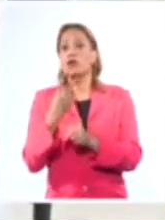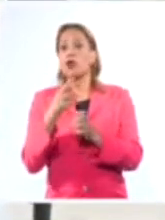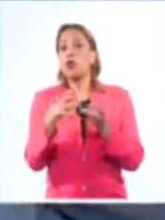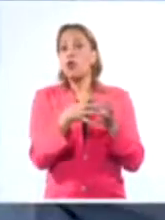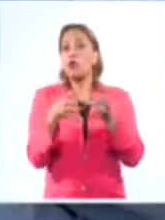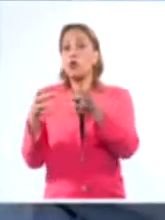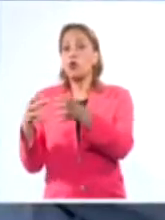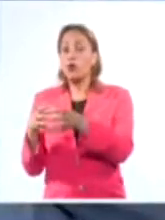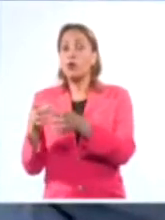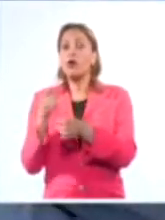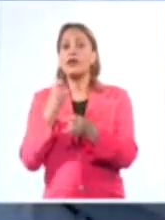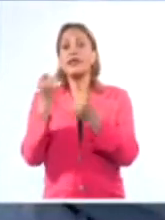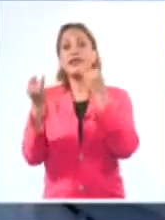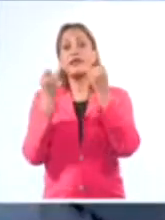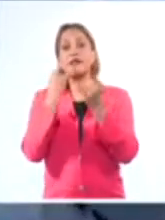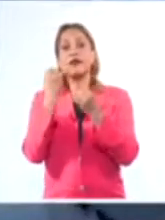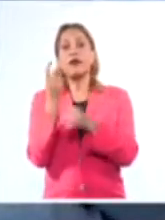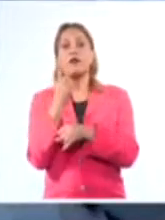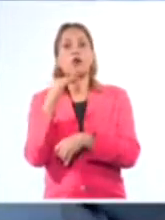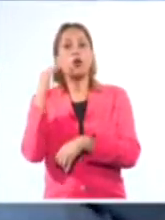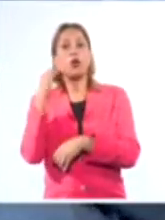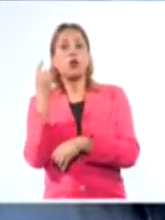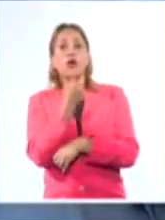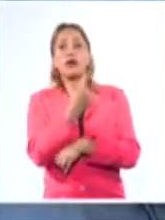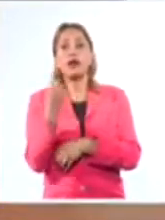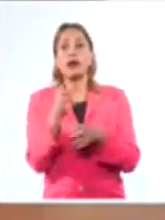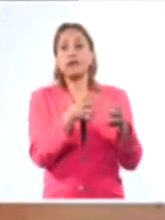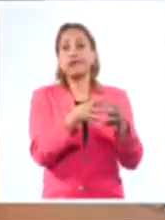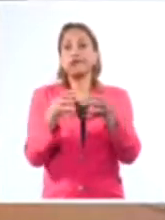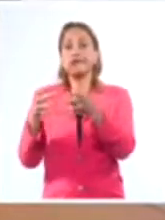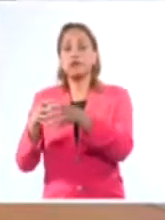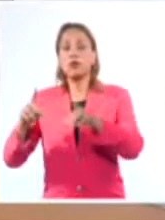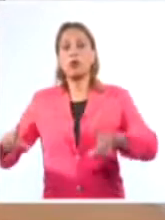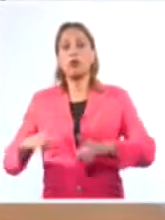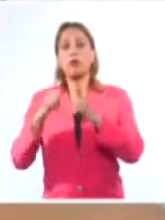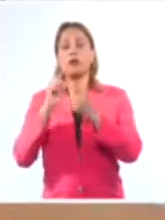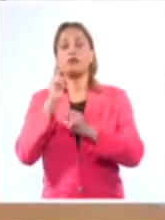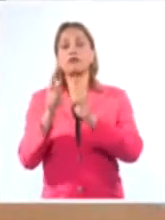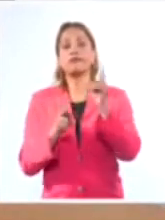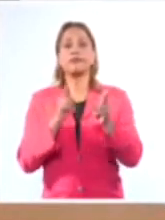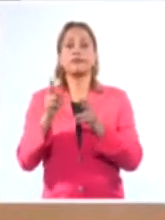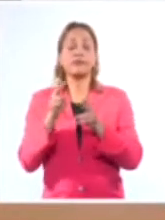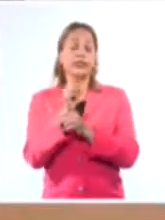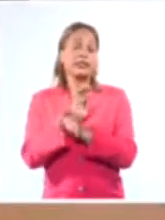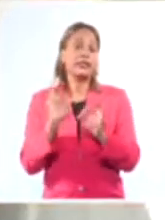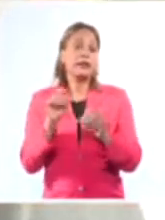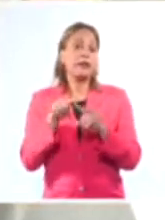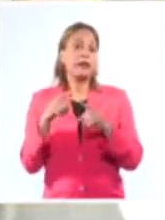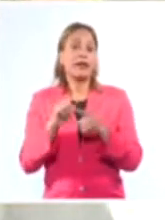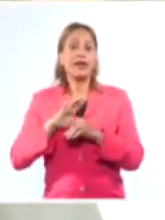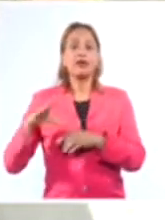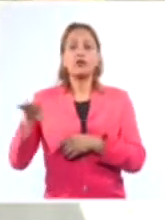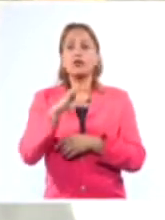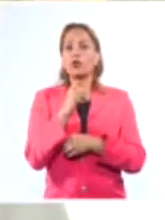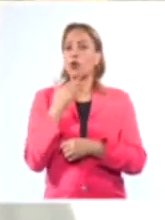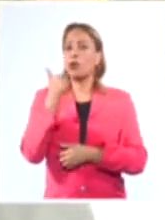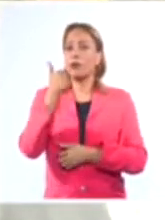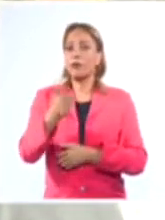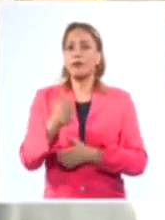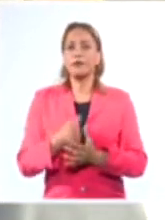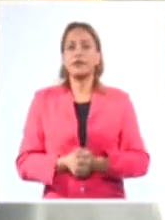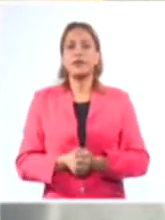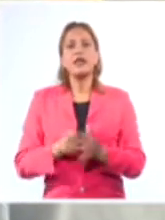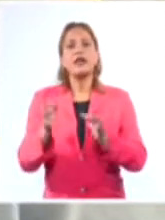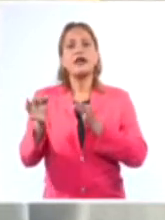dos colores. En cada uno un equipo de trabajo cumpliendo con la misión específica para que todo saliera bien. El funcionamiento